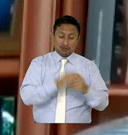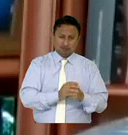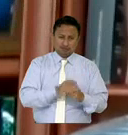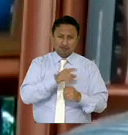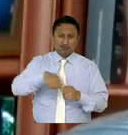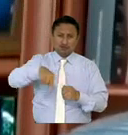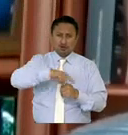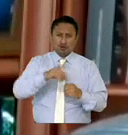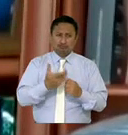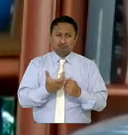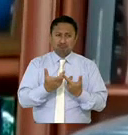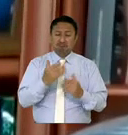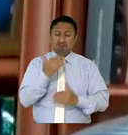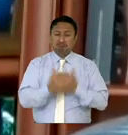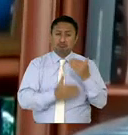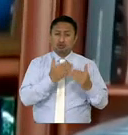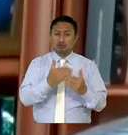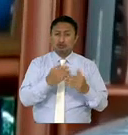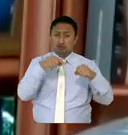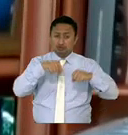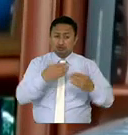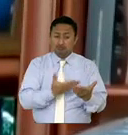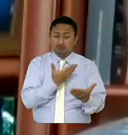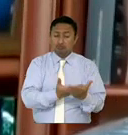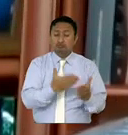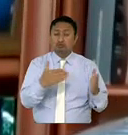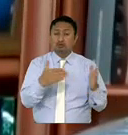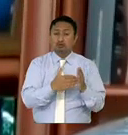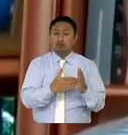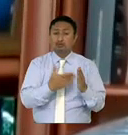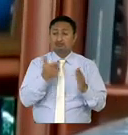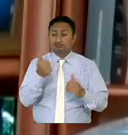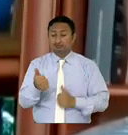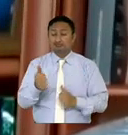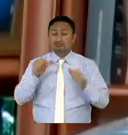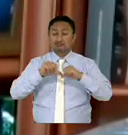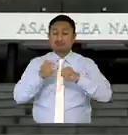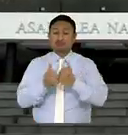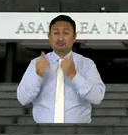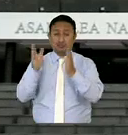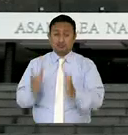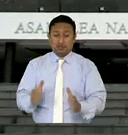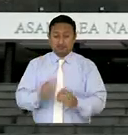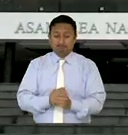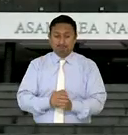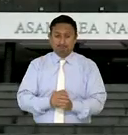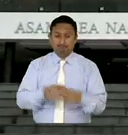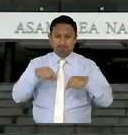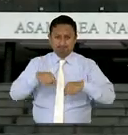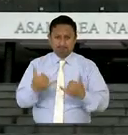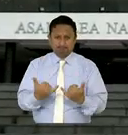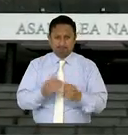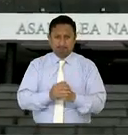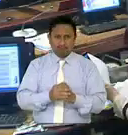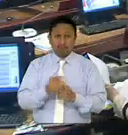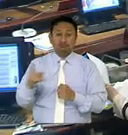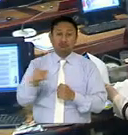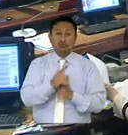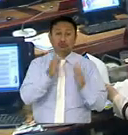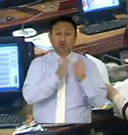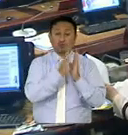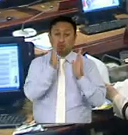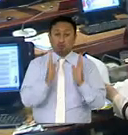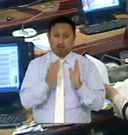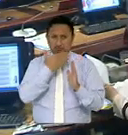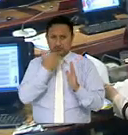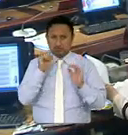los procesos que se presenten en contra de los propios legisladores. Con ello, se pretende mejorar la imagen de la Asamblea que se vio